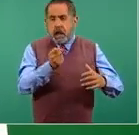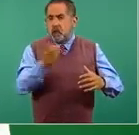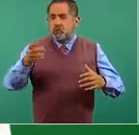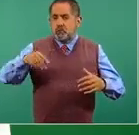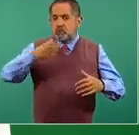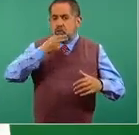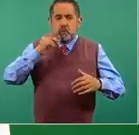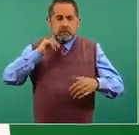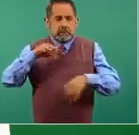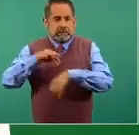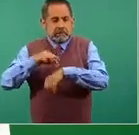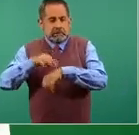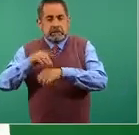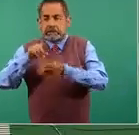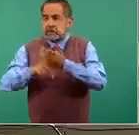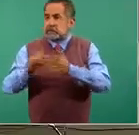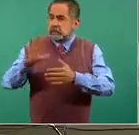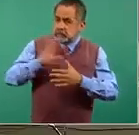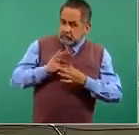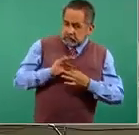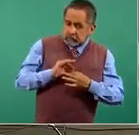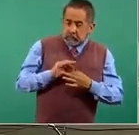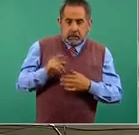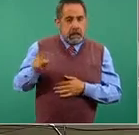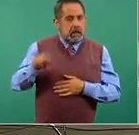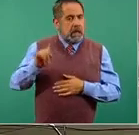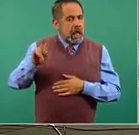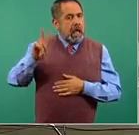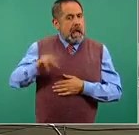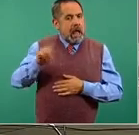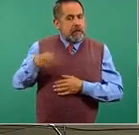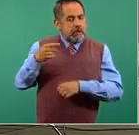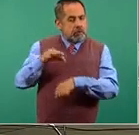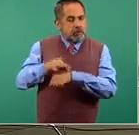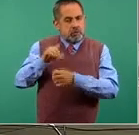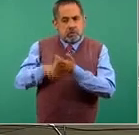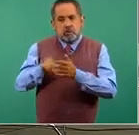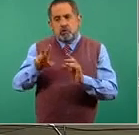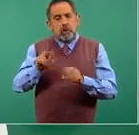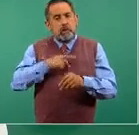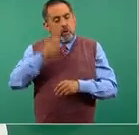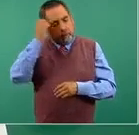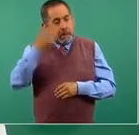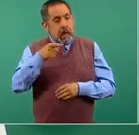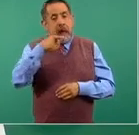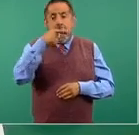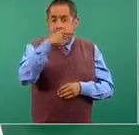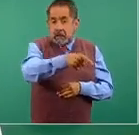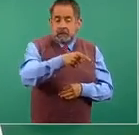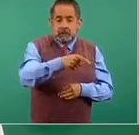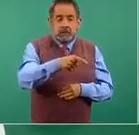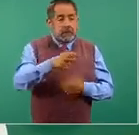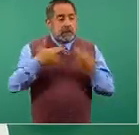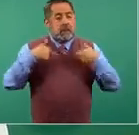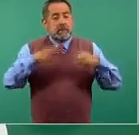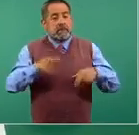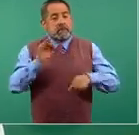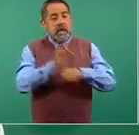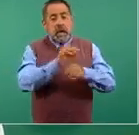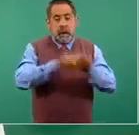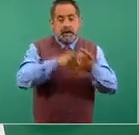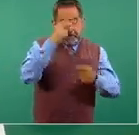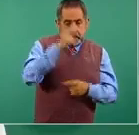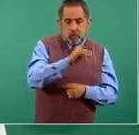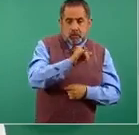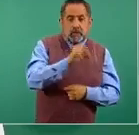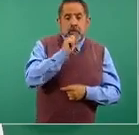legisladores y legisladoras que nos han planteado esto, que son médicas y médicos. No se olviden que no solamente representan a médicas y médicos, también